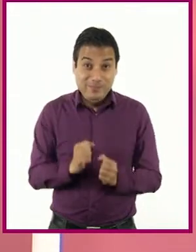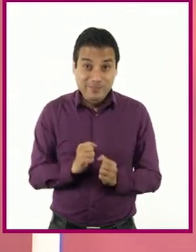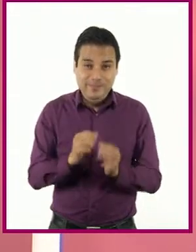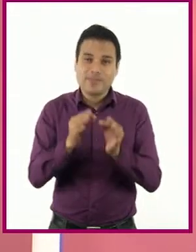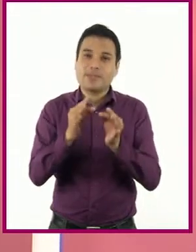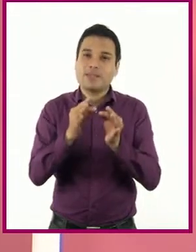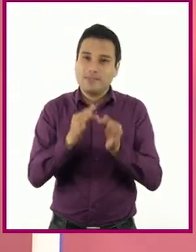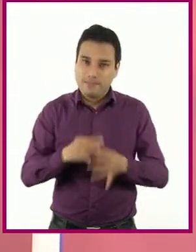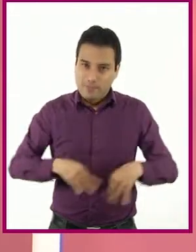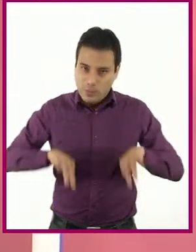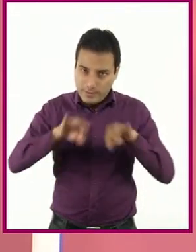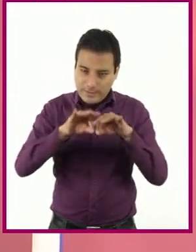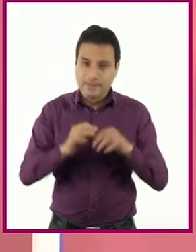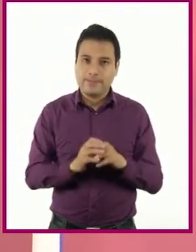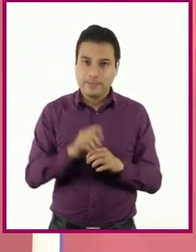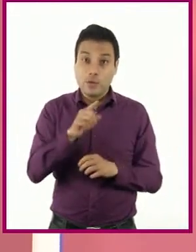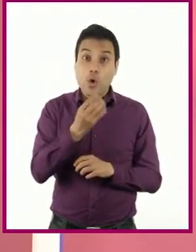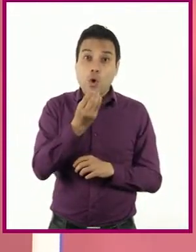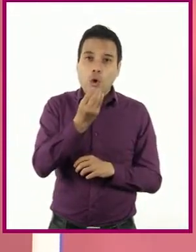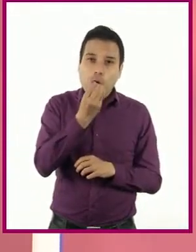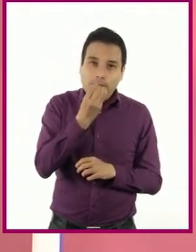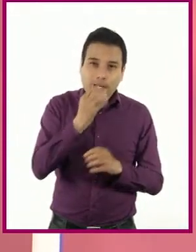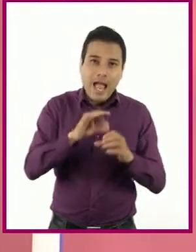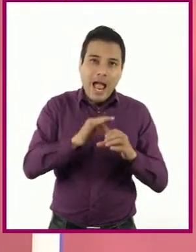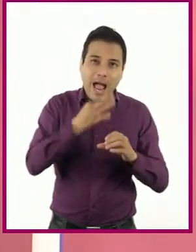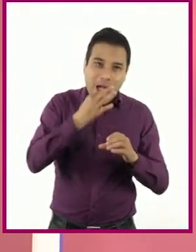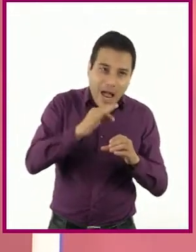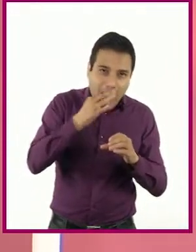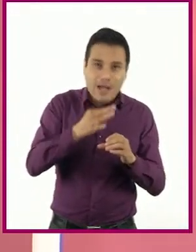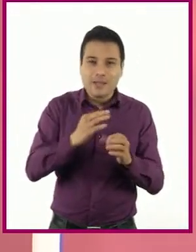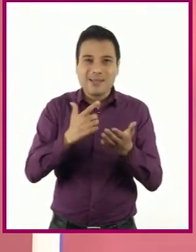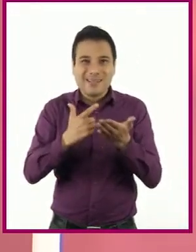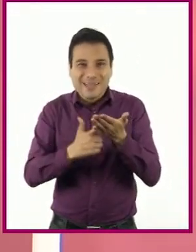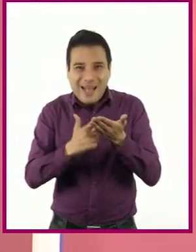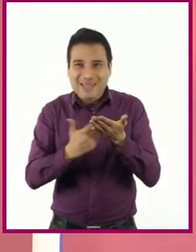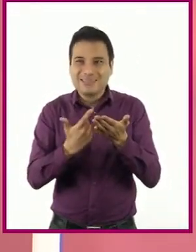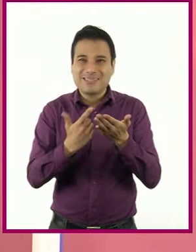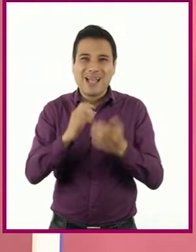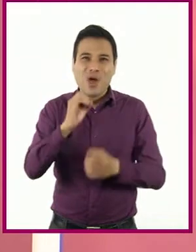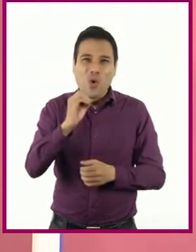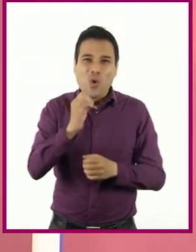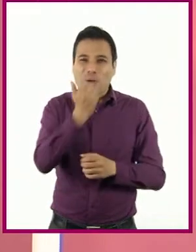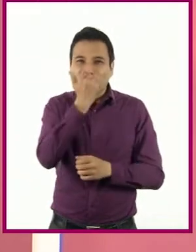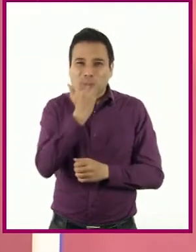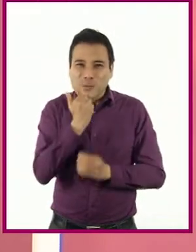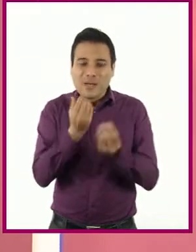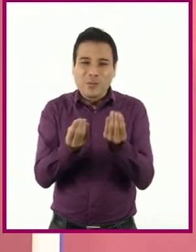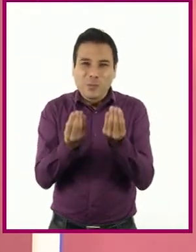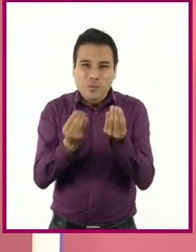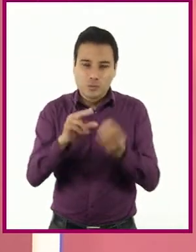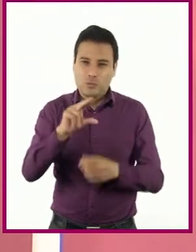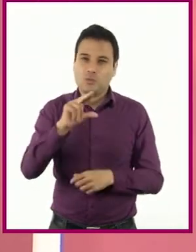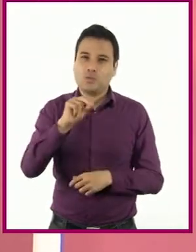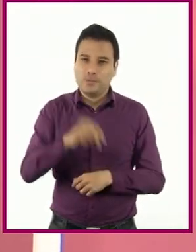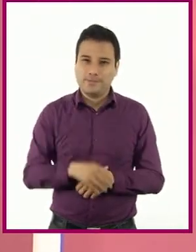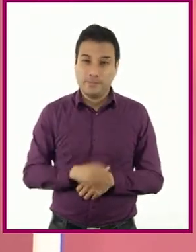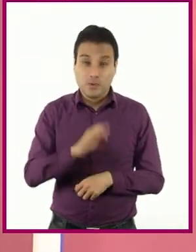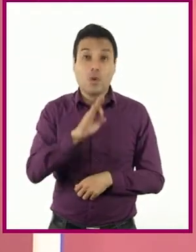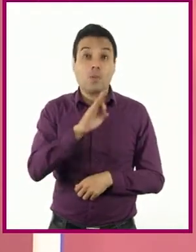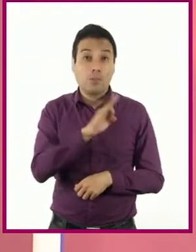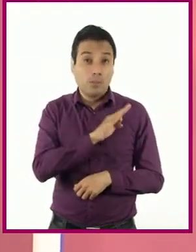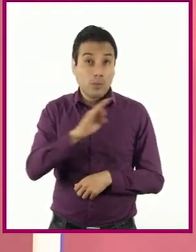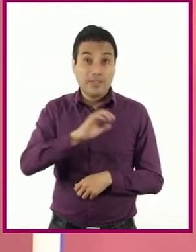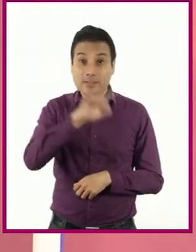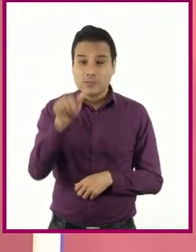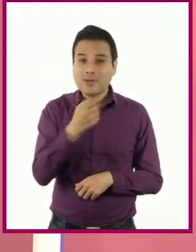importante evitar la ingesta de comida chatarra con alto contenido de colorantes y azúcares, ya que algunos pueden pigmentar